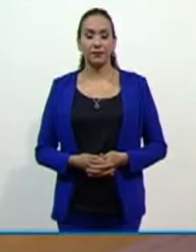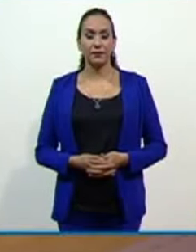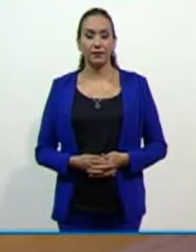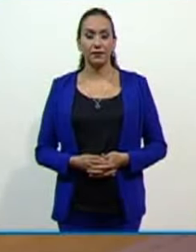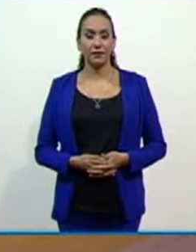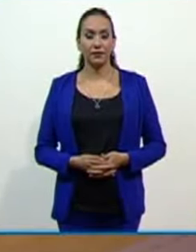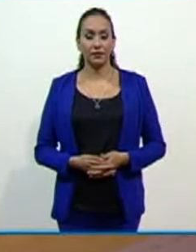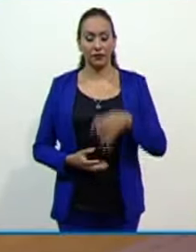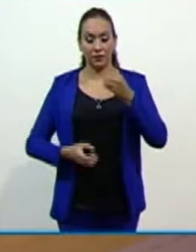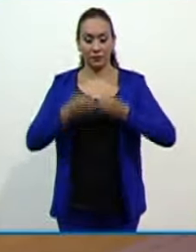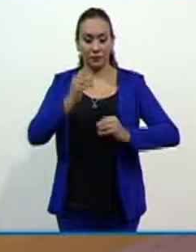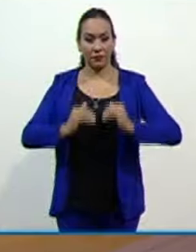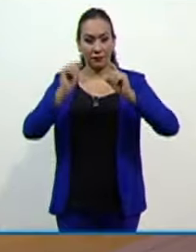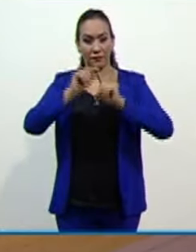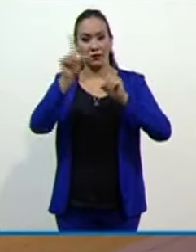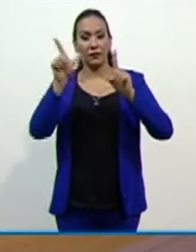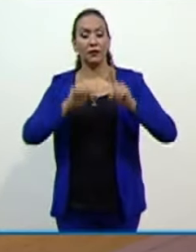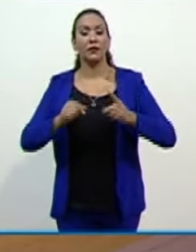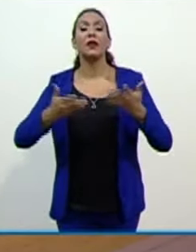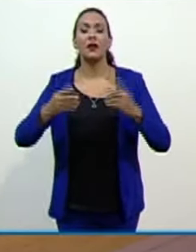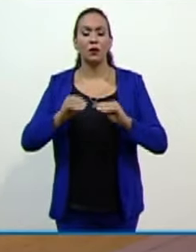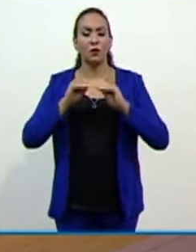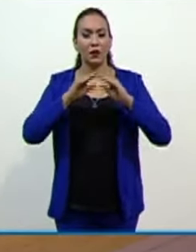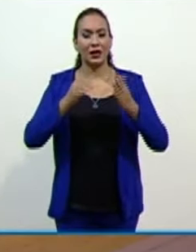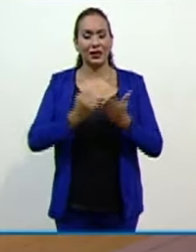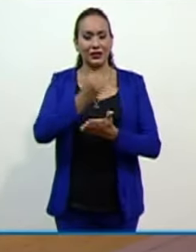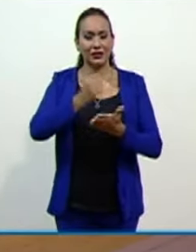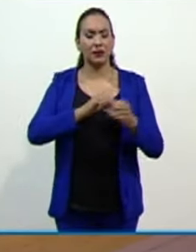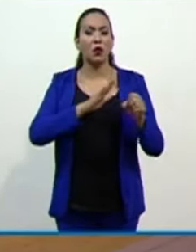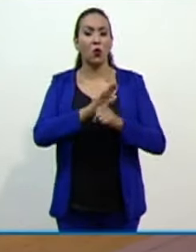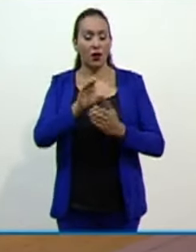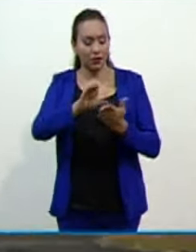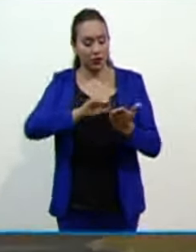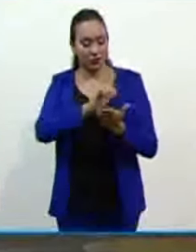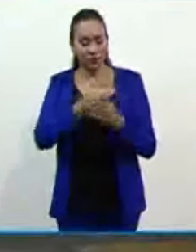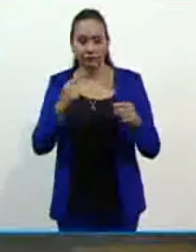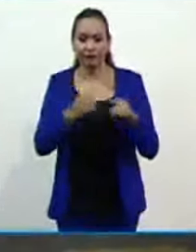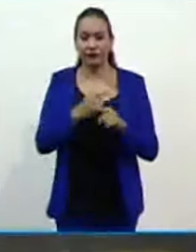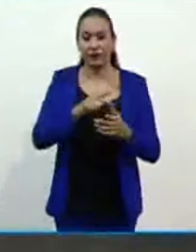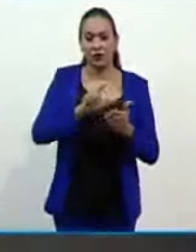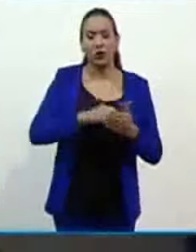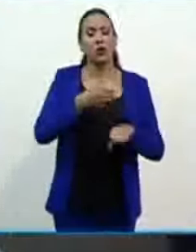La Suprema Corte publicó la sentencia del Pleno en la acción de inconstitucionalidad